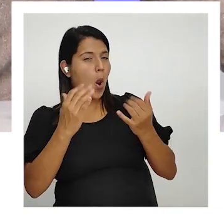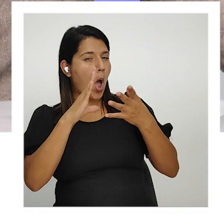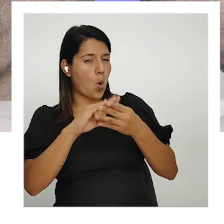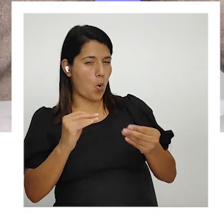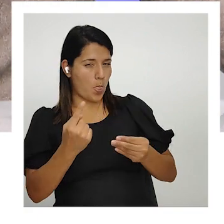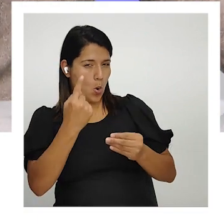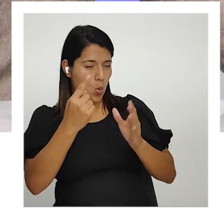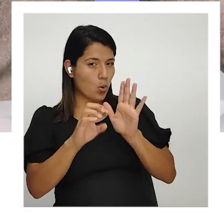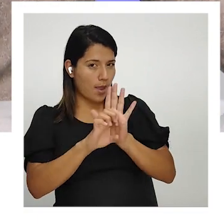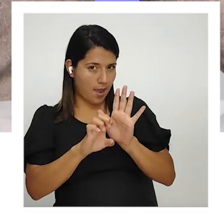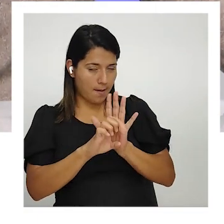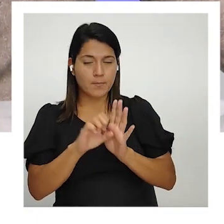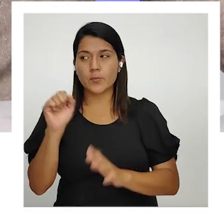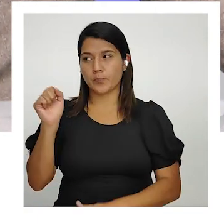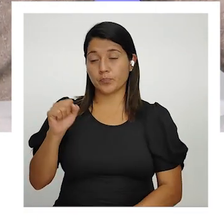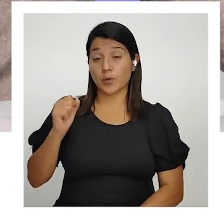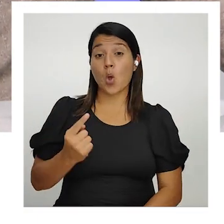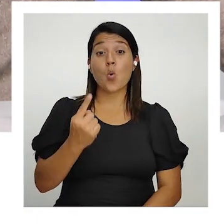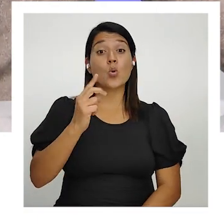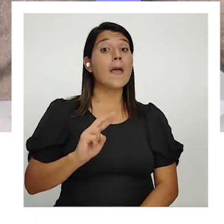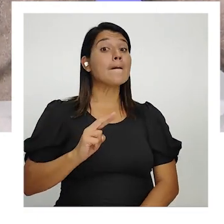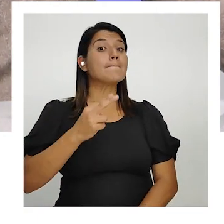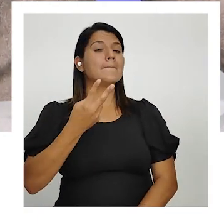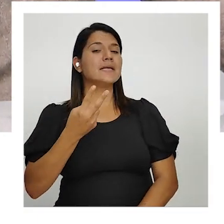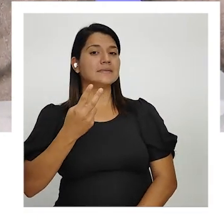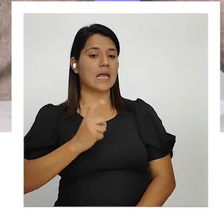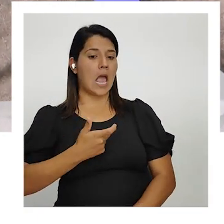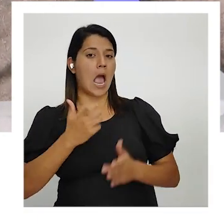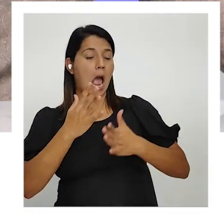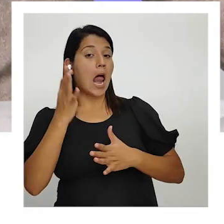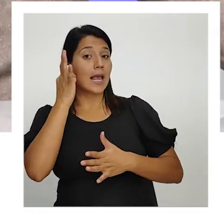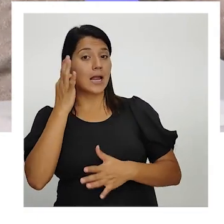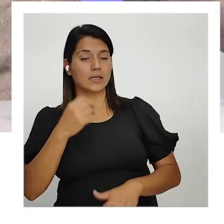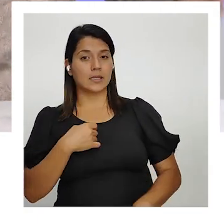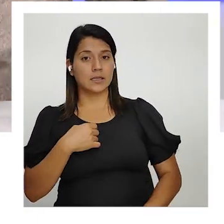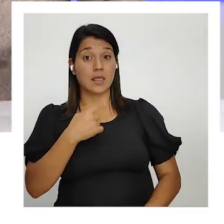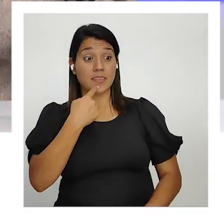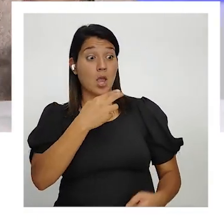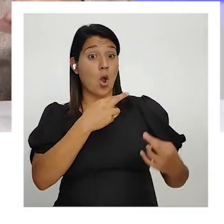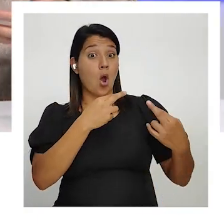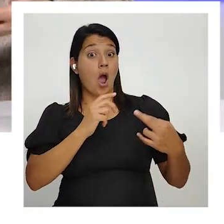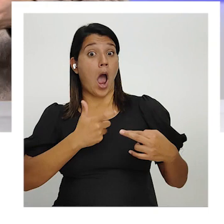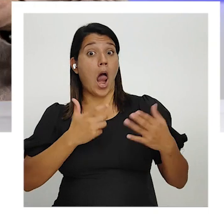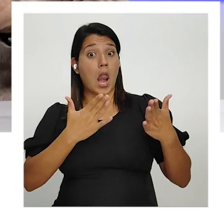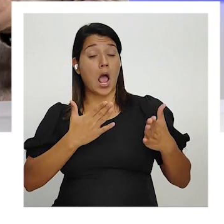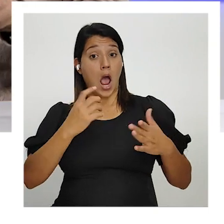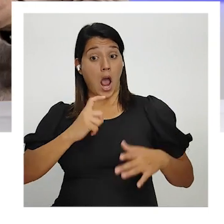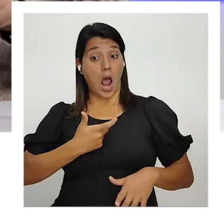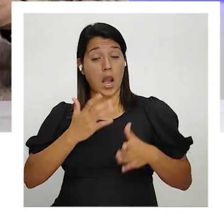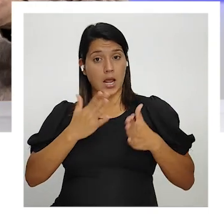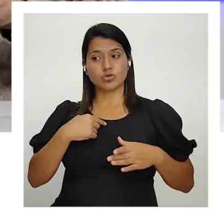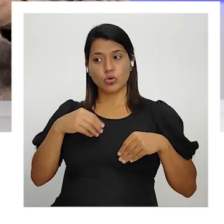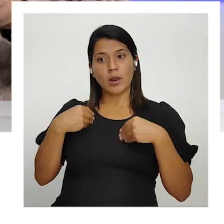Una vicealcaldesa a la que su alcalde le dijo, no, yo sí le di funciones. Ella tenía que pararse en la puerta de la